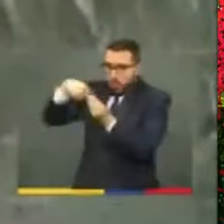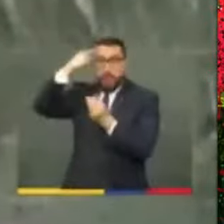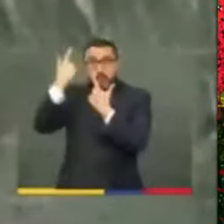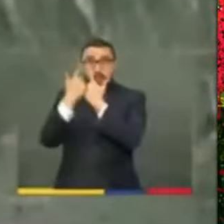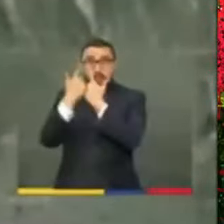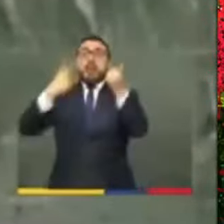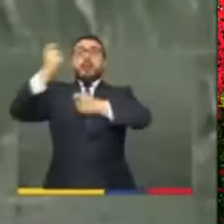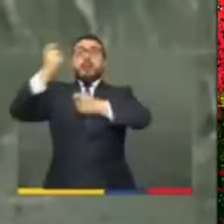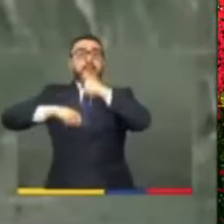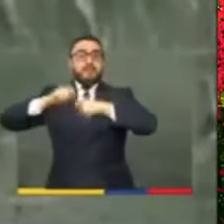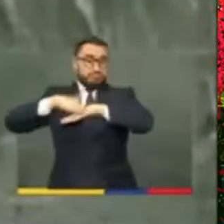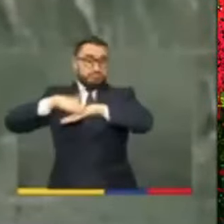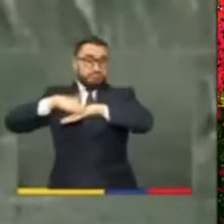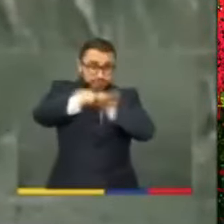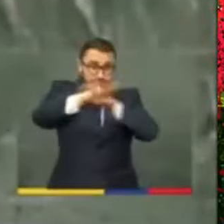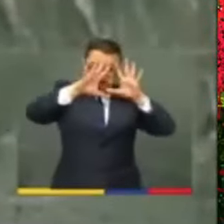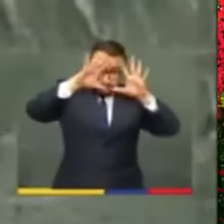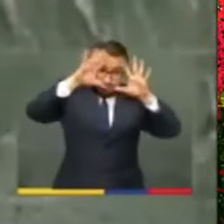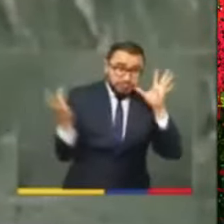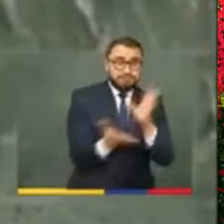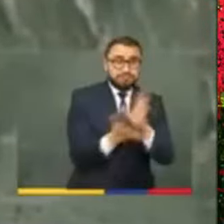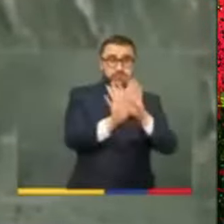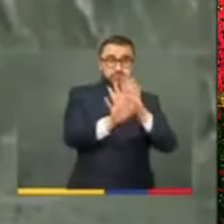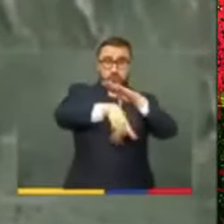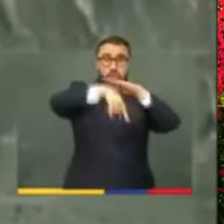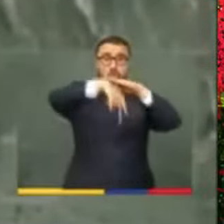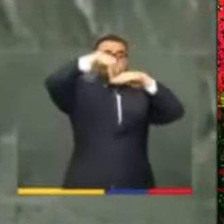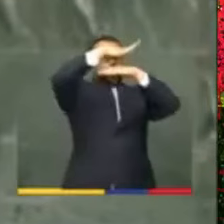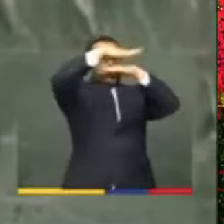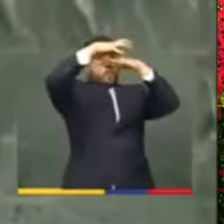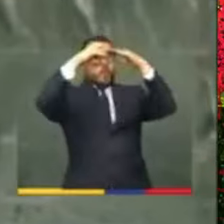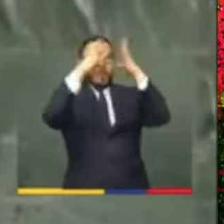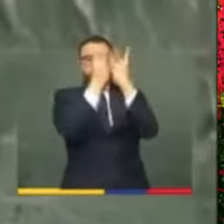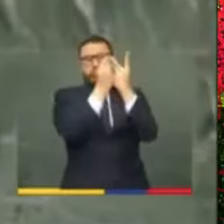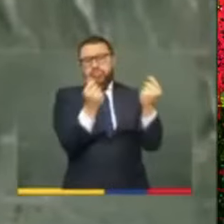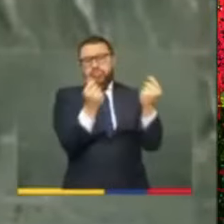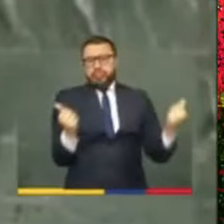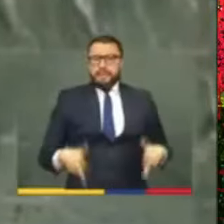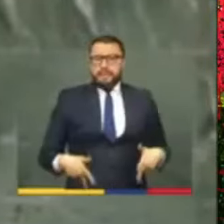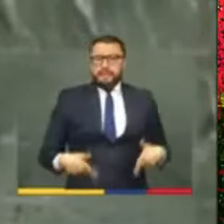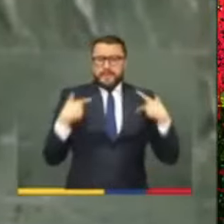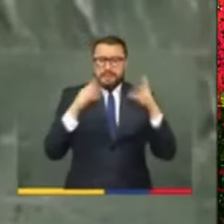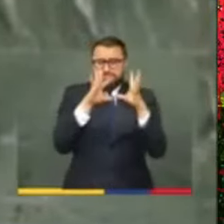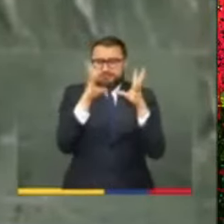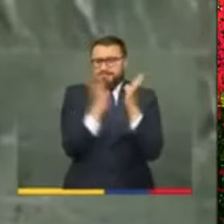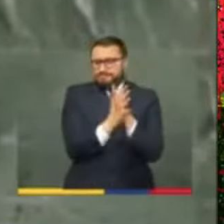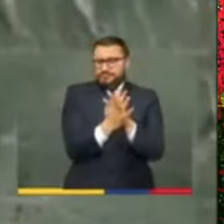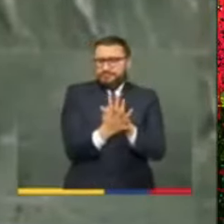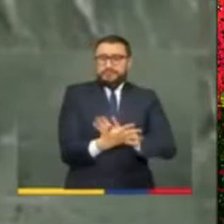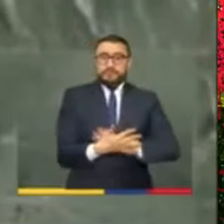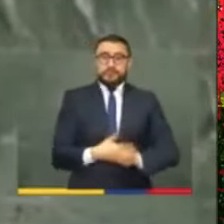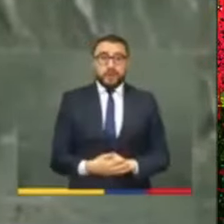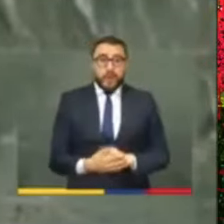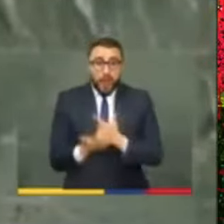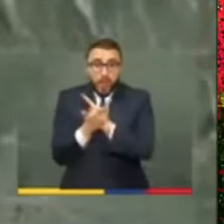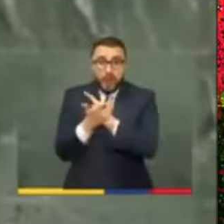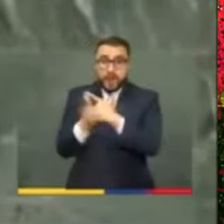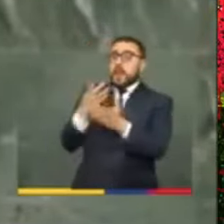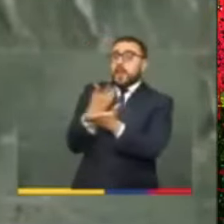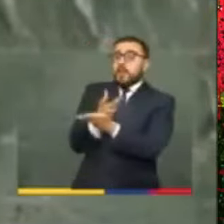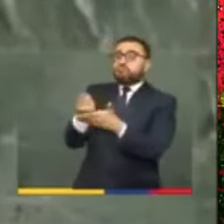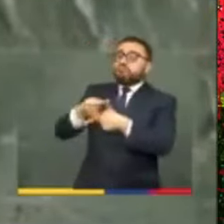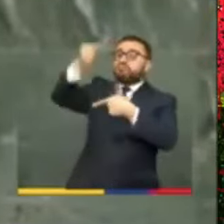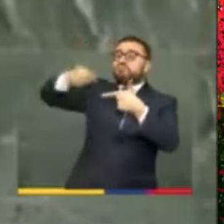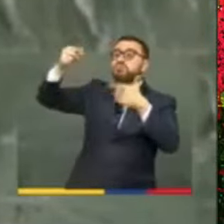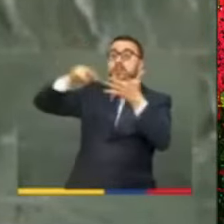lleva a la destrucción de la atmósfera y de la vida. Pero el libre mercado no era la libertad, como